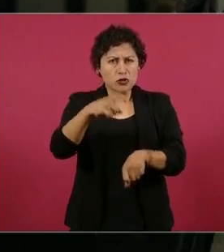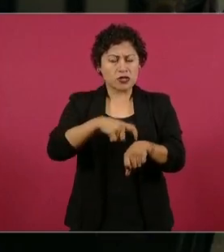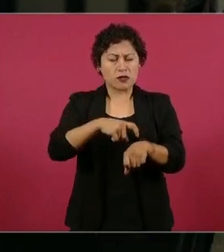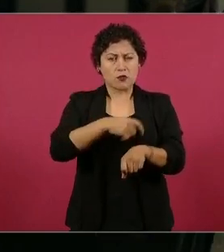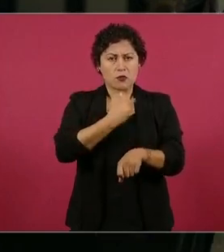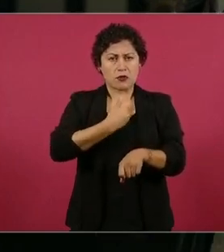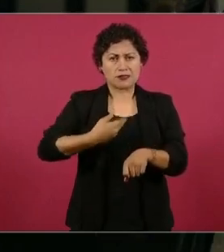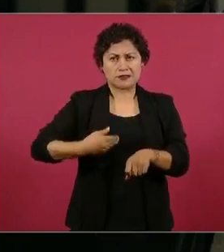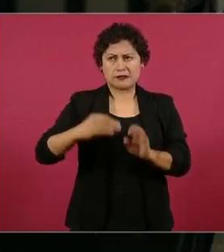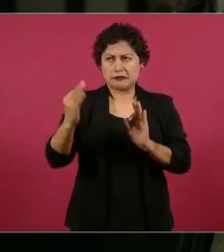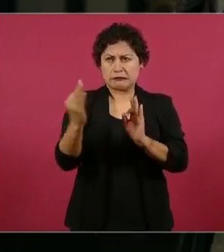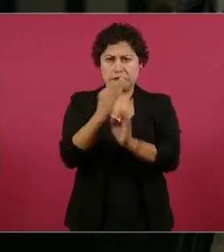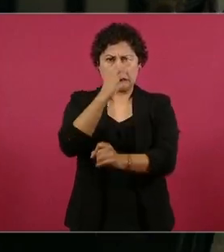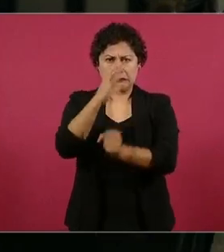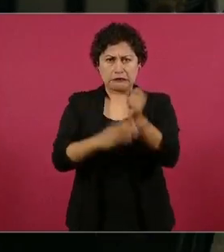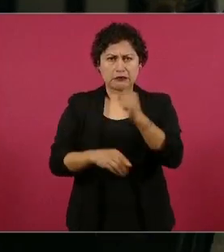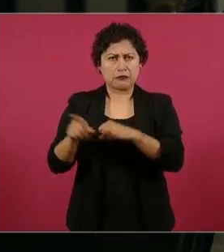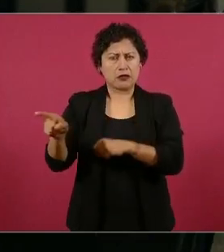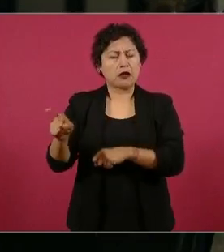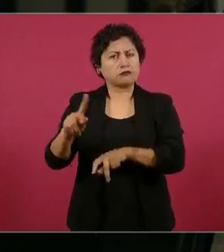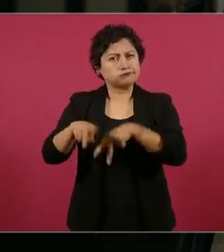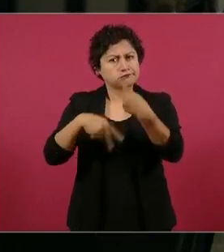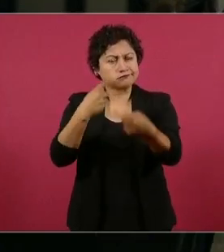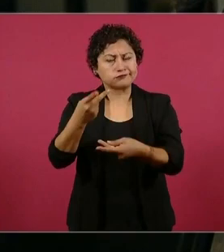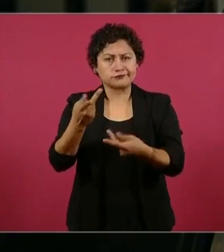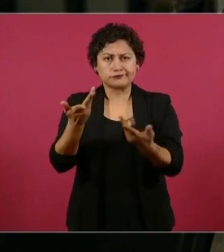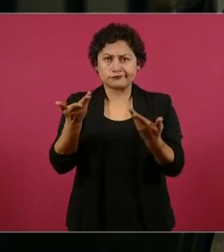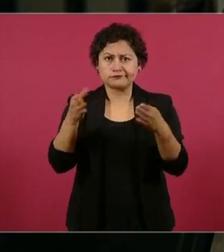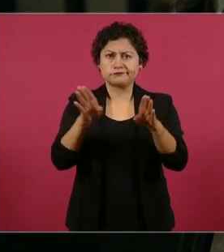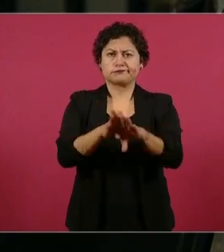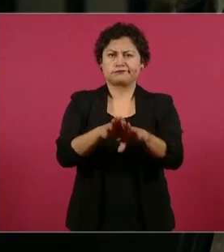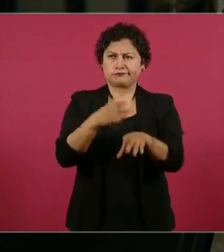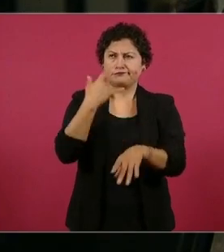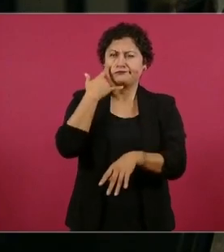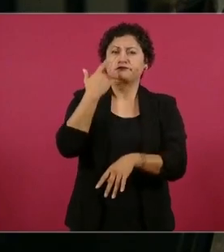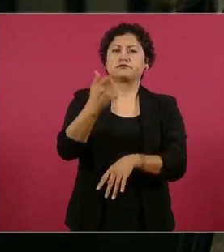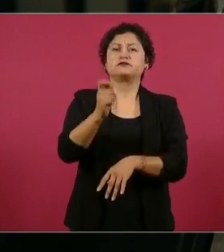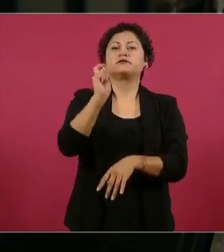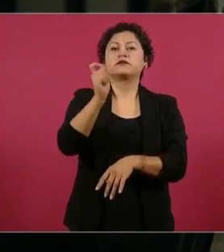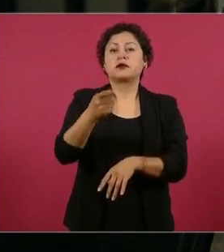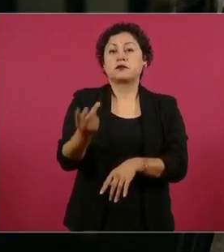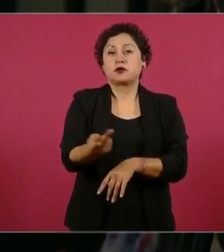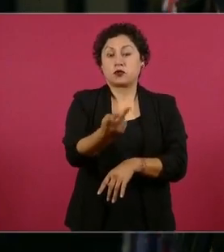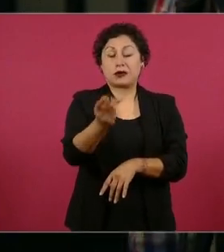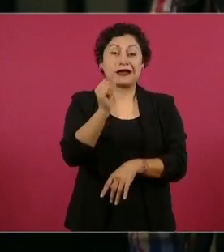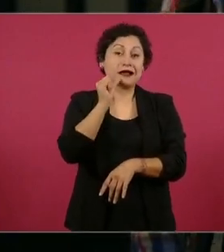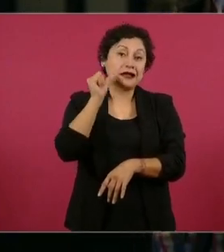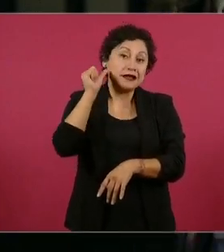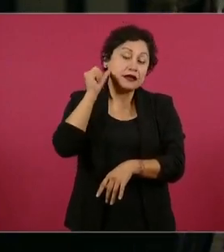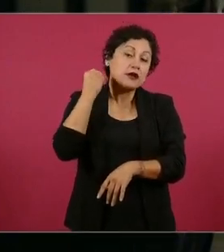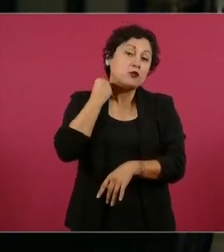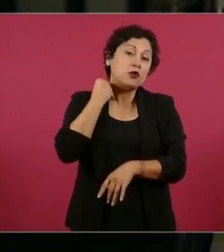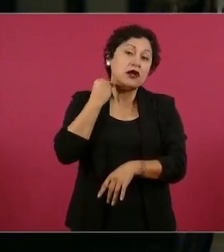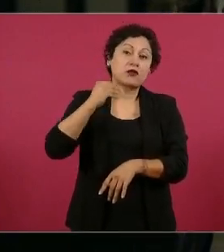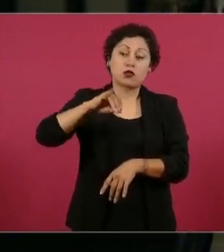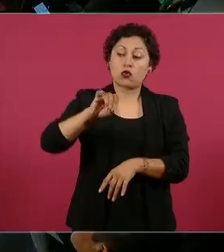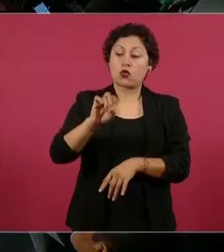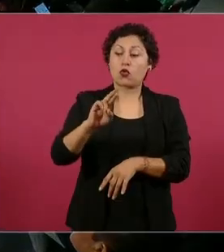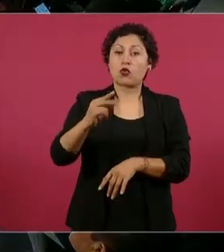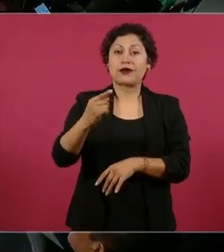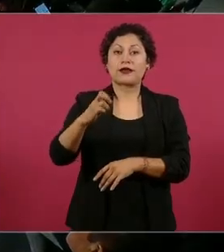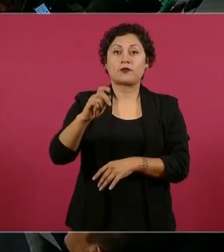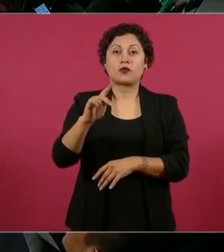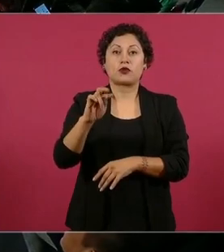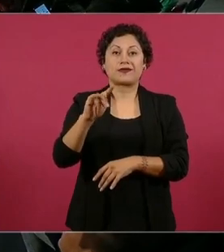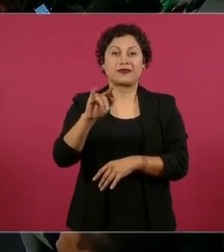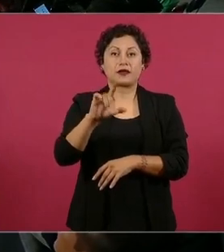de situaciones. Preguntarle, pues que ayer trascendió que el abogado Jorge Portilla Alba es quien encabeza estos